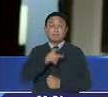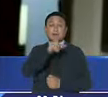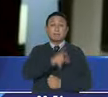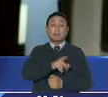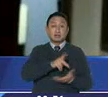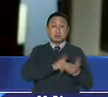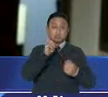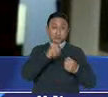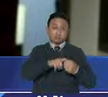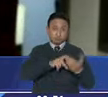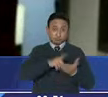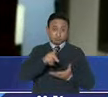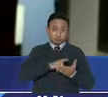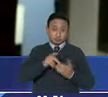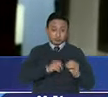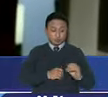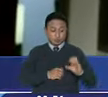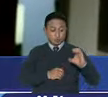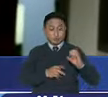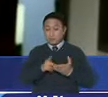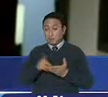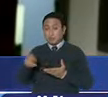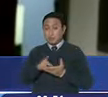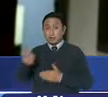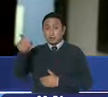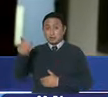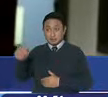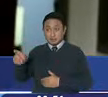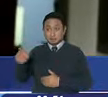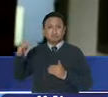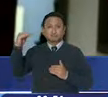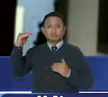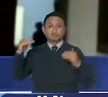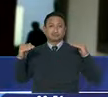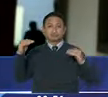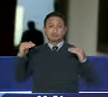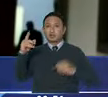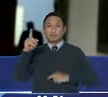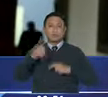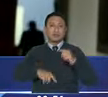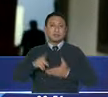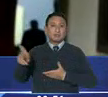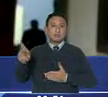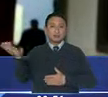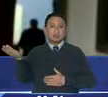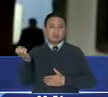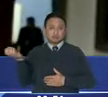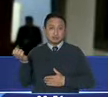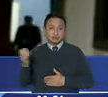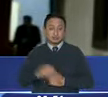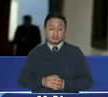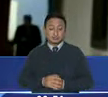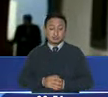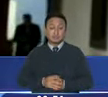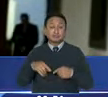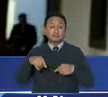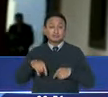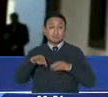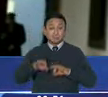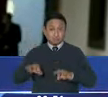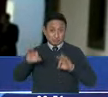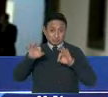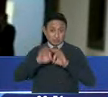afiliados no alcanzan para pagar, cada vez alcanzan menos para pagar las pensiones. E incluso, y este es un punto muy importante, e